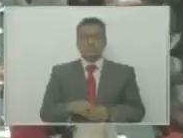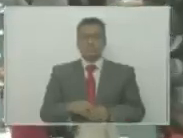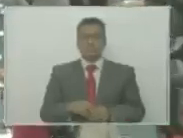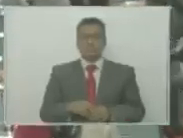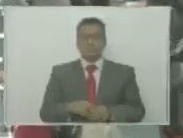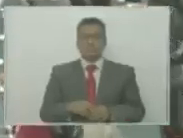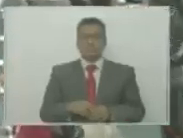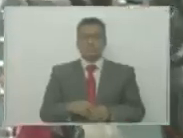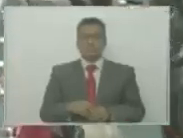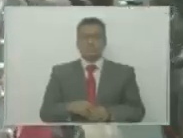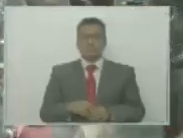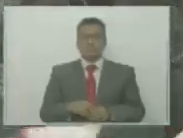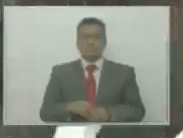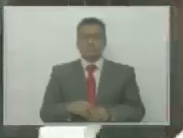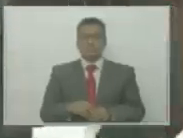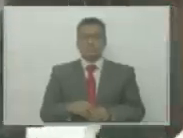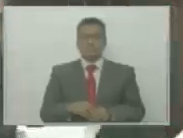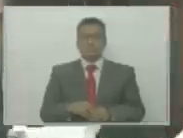Presidente,